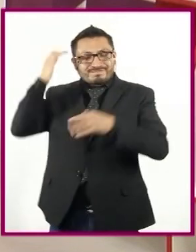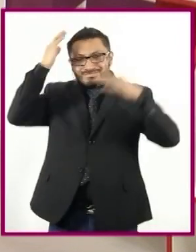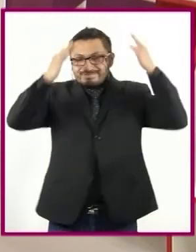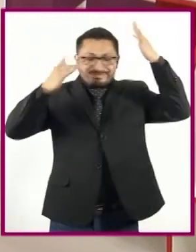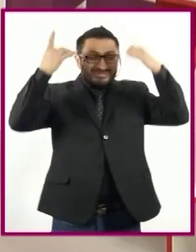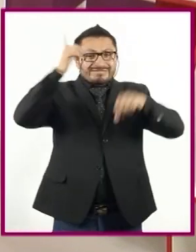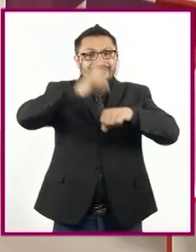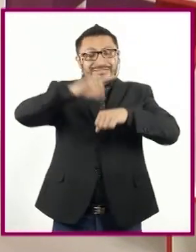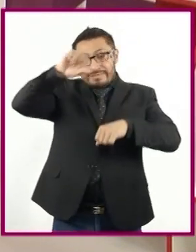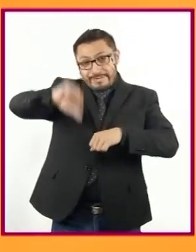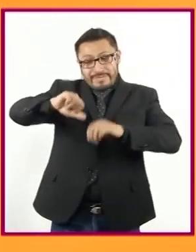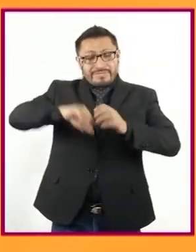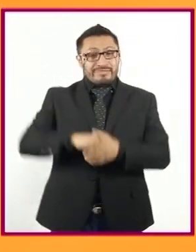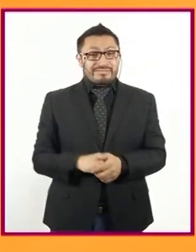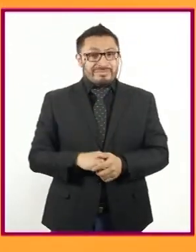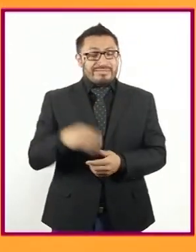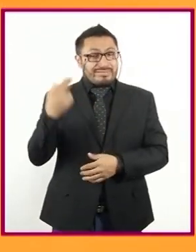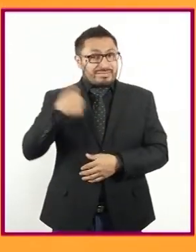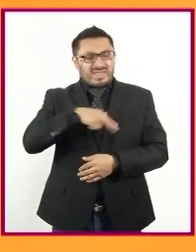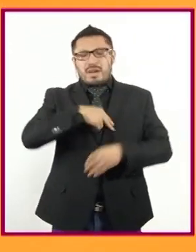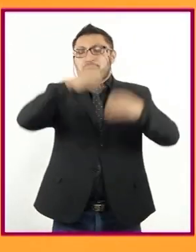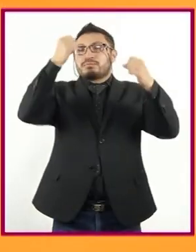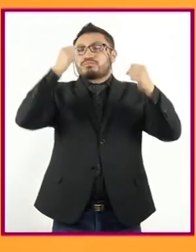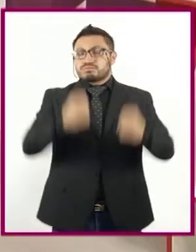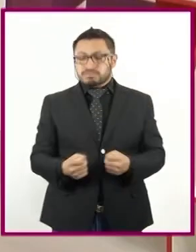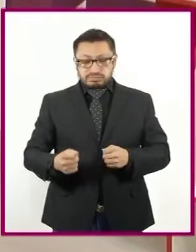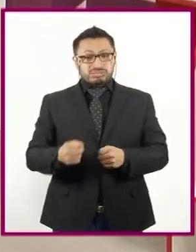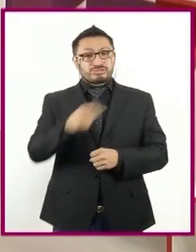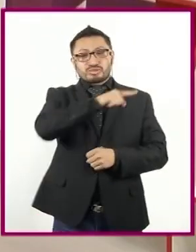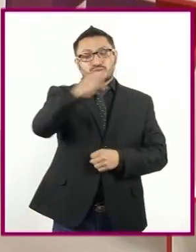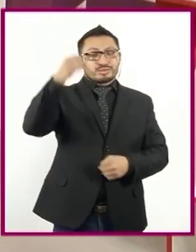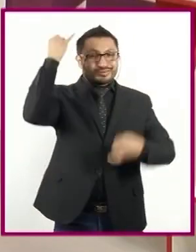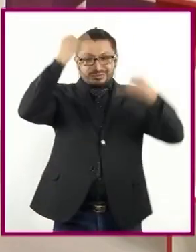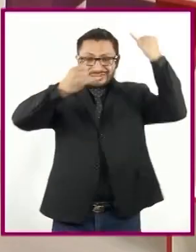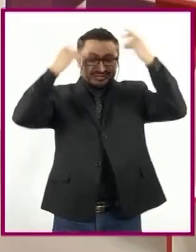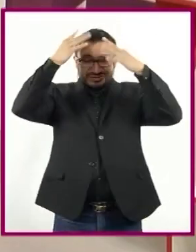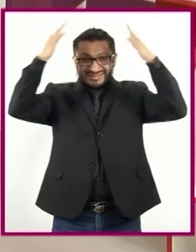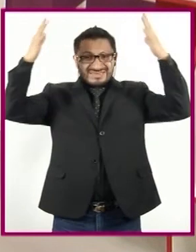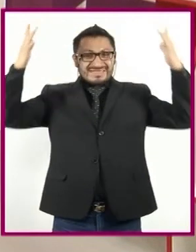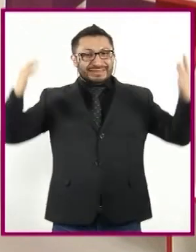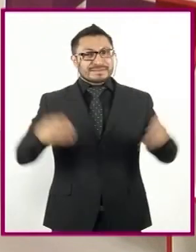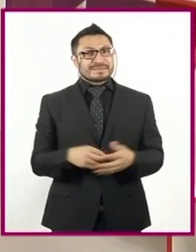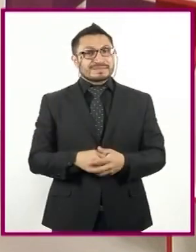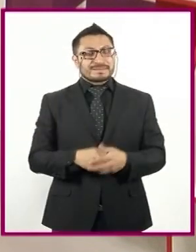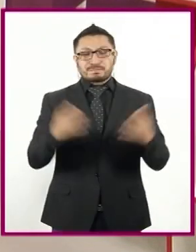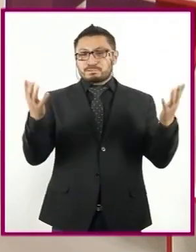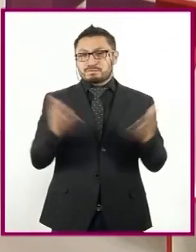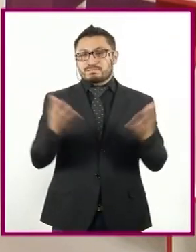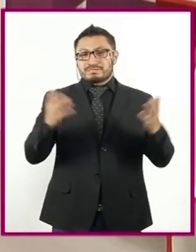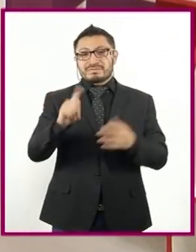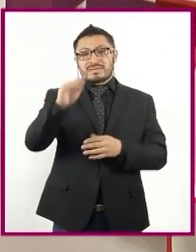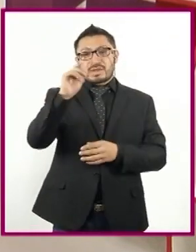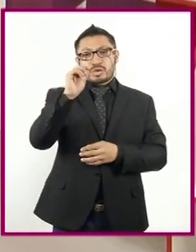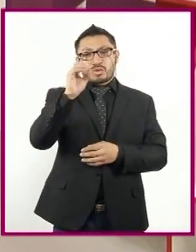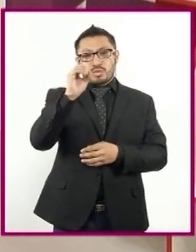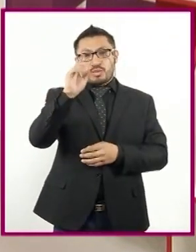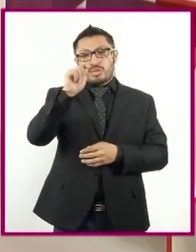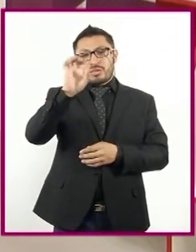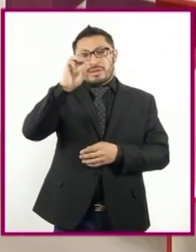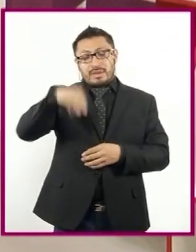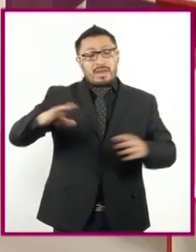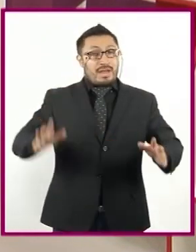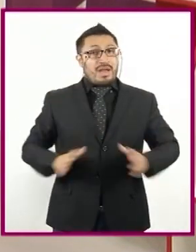del día de hoy. Estamos seguros de que con su imaginación y creatividad harán tótems sorprendentes, dignos